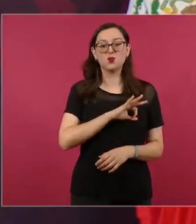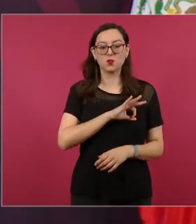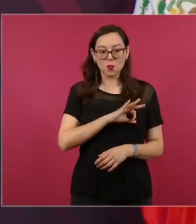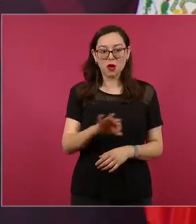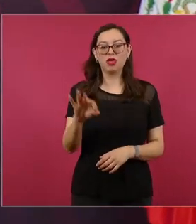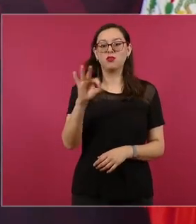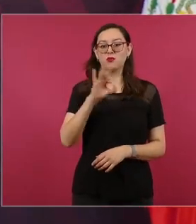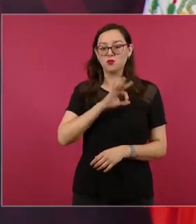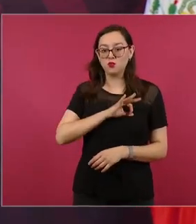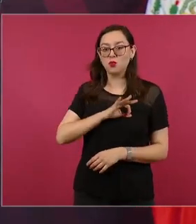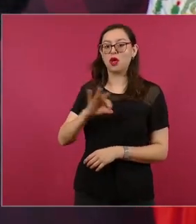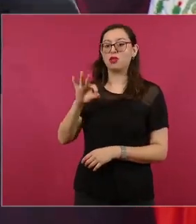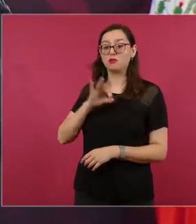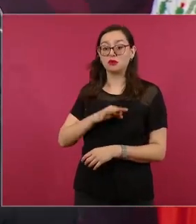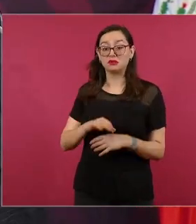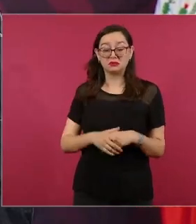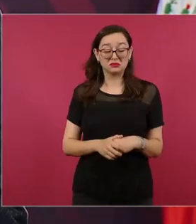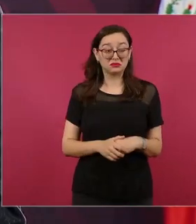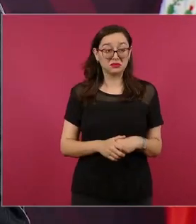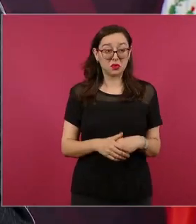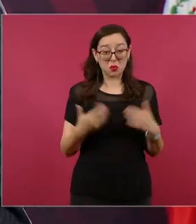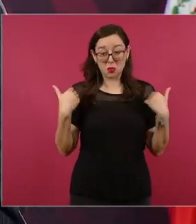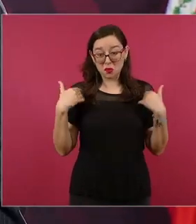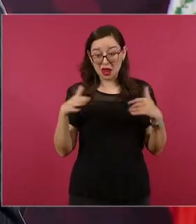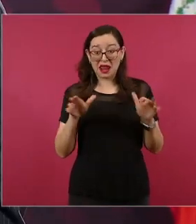se hace en 3 sexenios